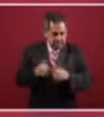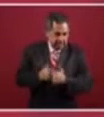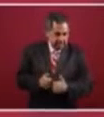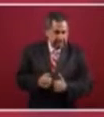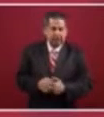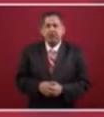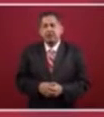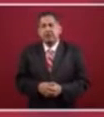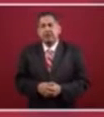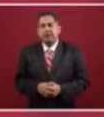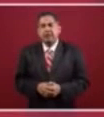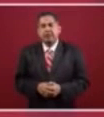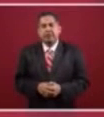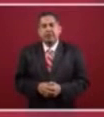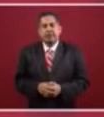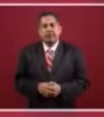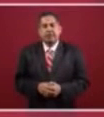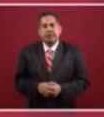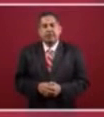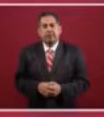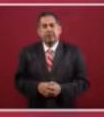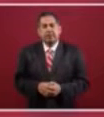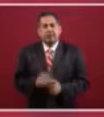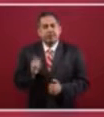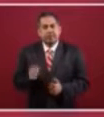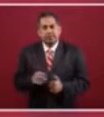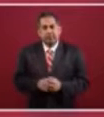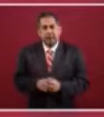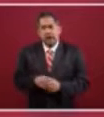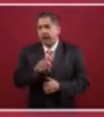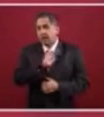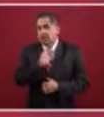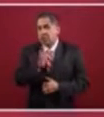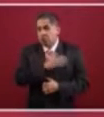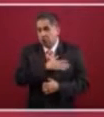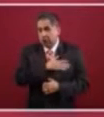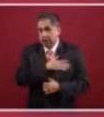y los españoles